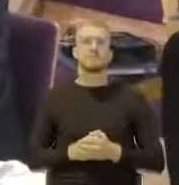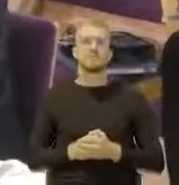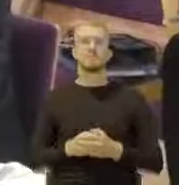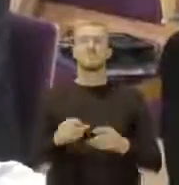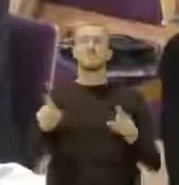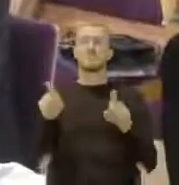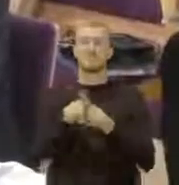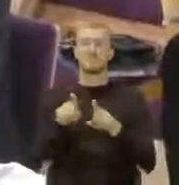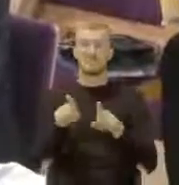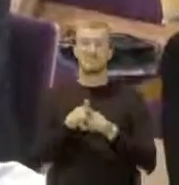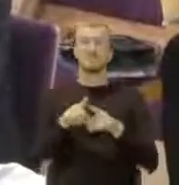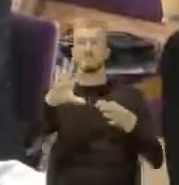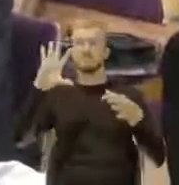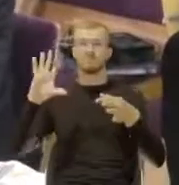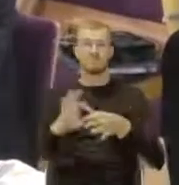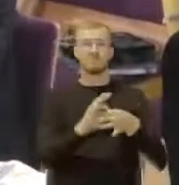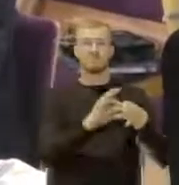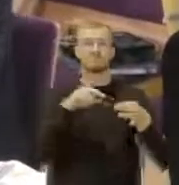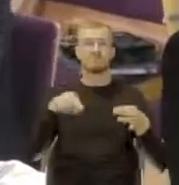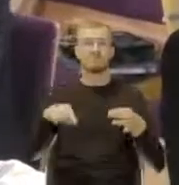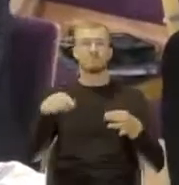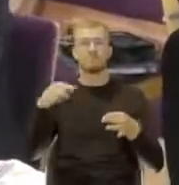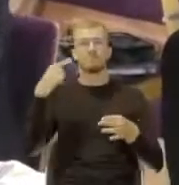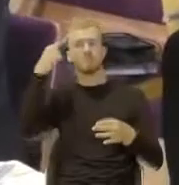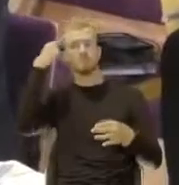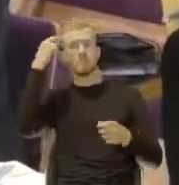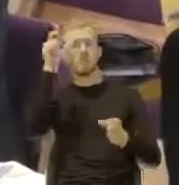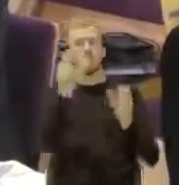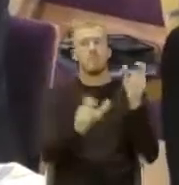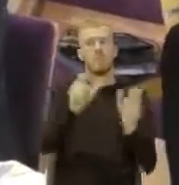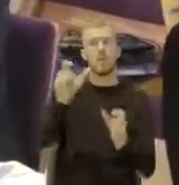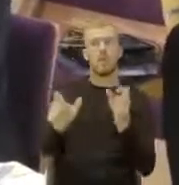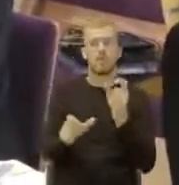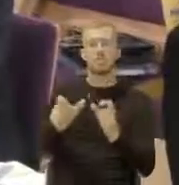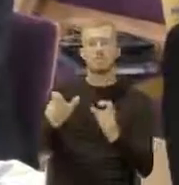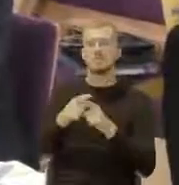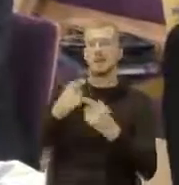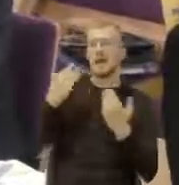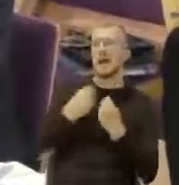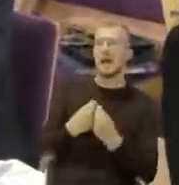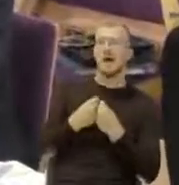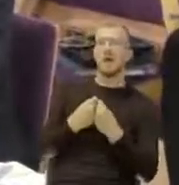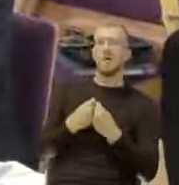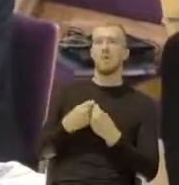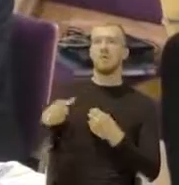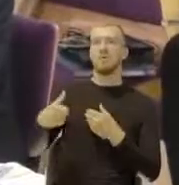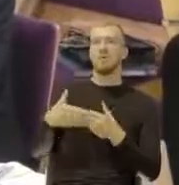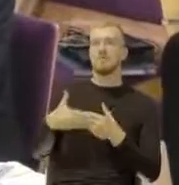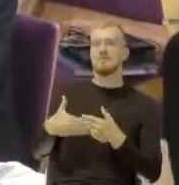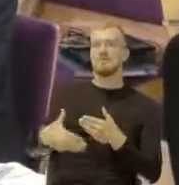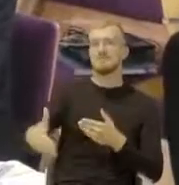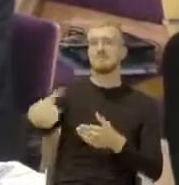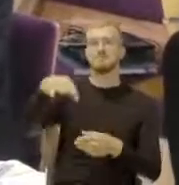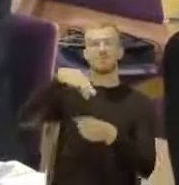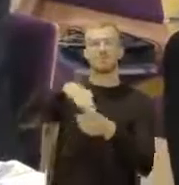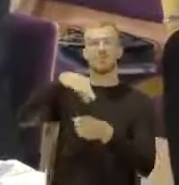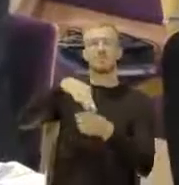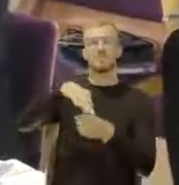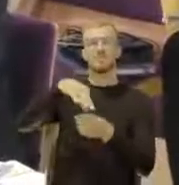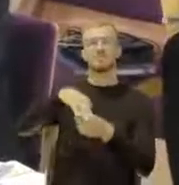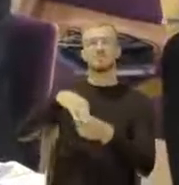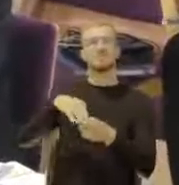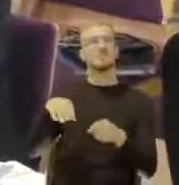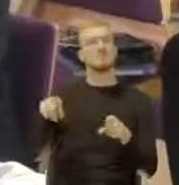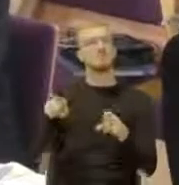elecciones y, por supuesto, los representantes de los gobiernos también lo hacemos así. Y lo que tenemos que estar es más que preocupados por las